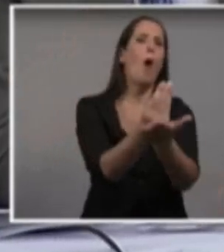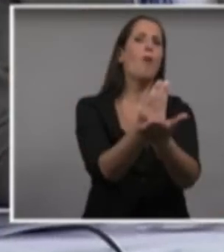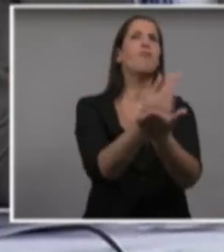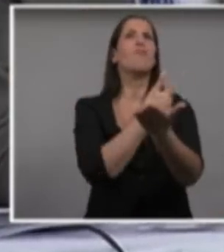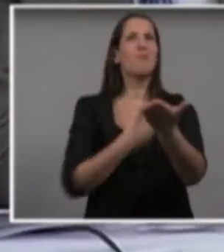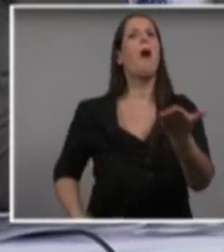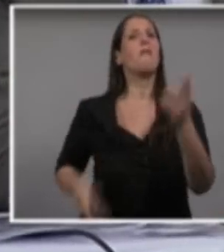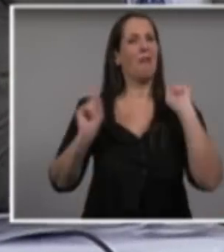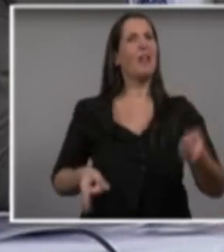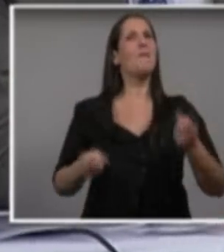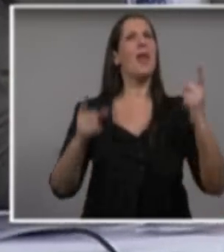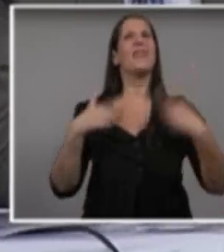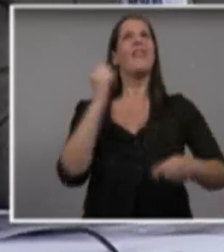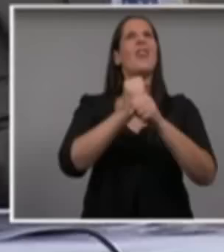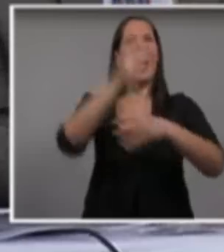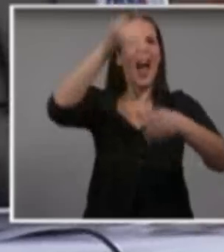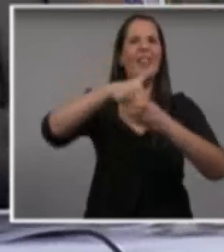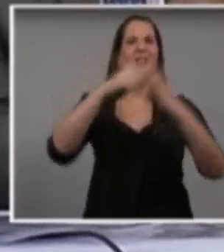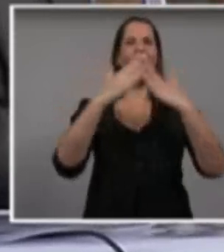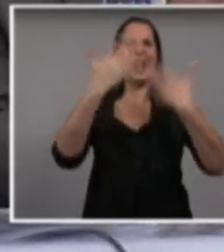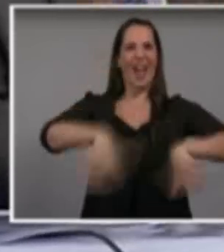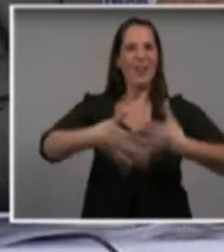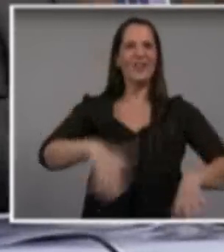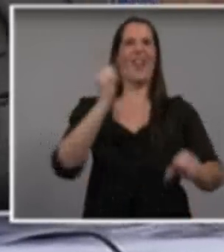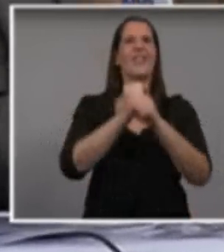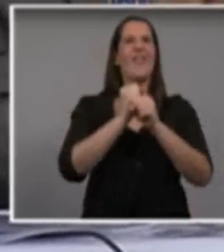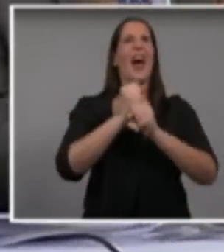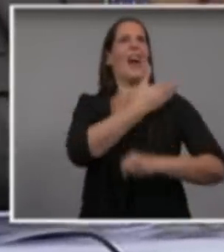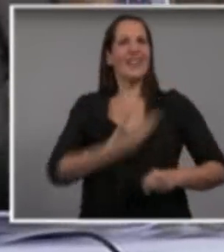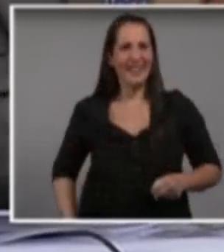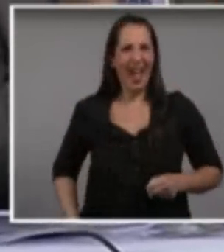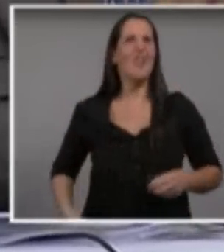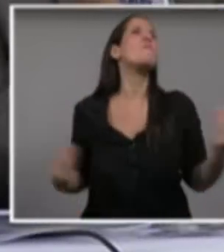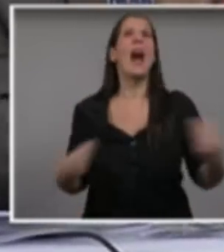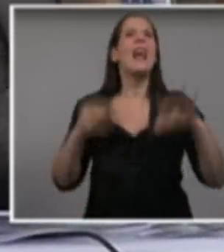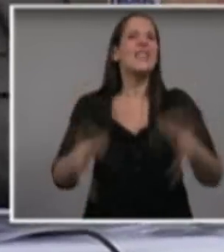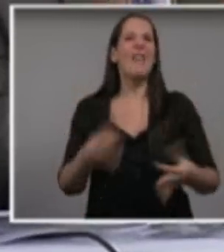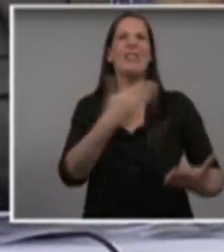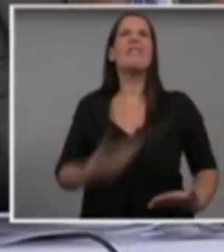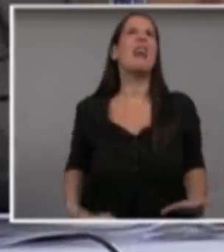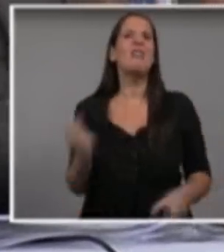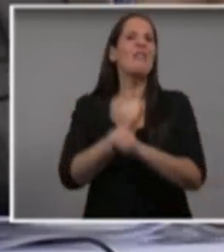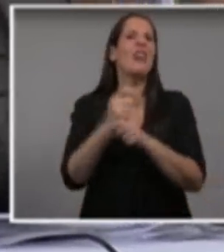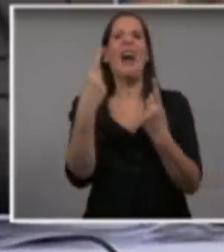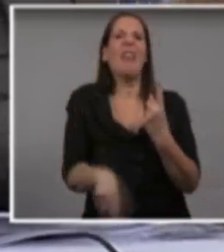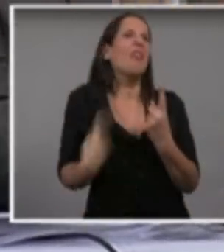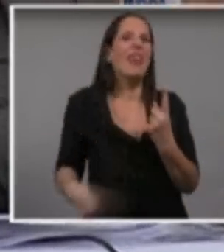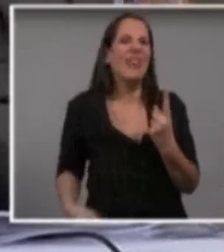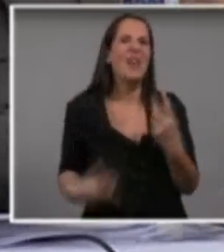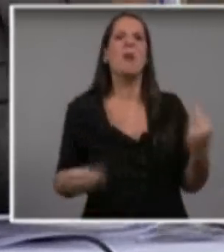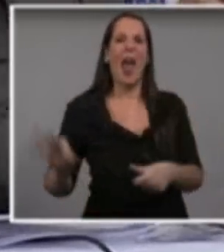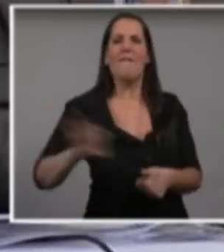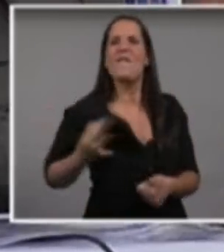de las políticas públicas y cuál es el rol que el Estado tiene en la vida y en la economía de todos